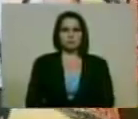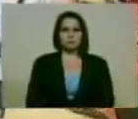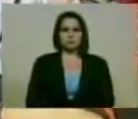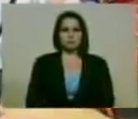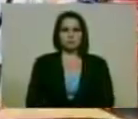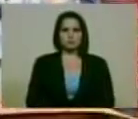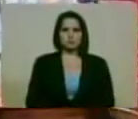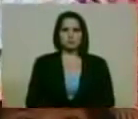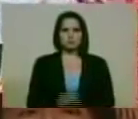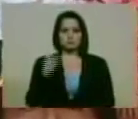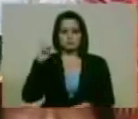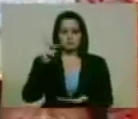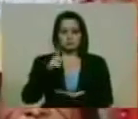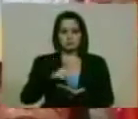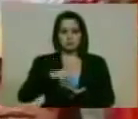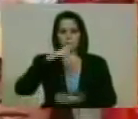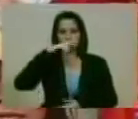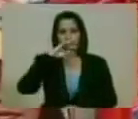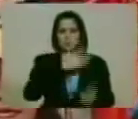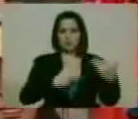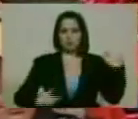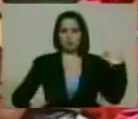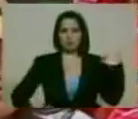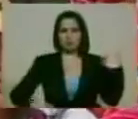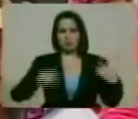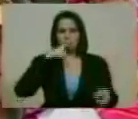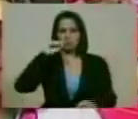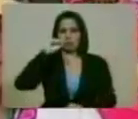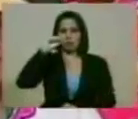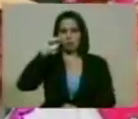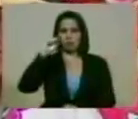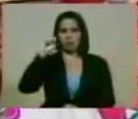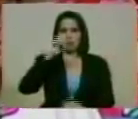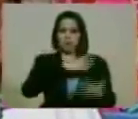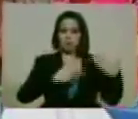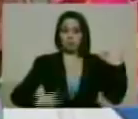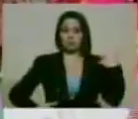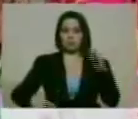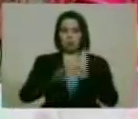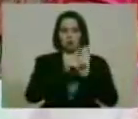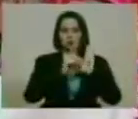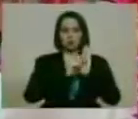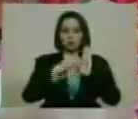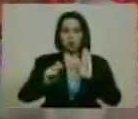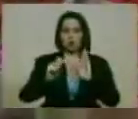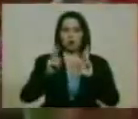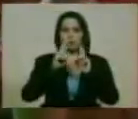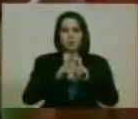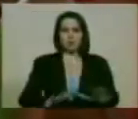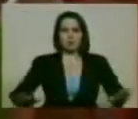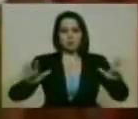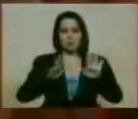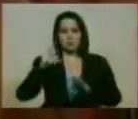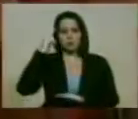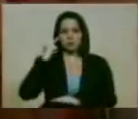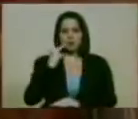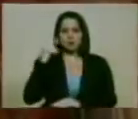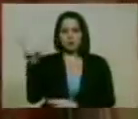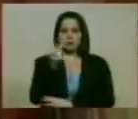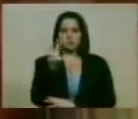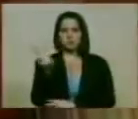Palabras del ciudadano Nicolás Maduro Moros, presidente constitucional de la República Bolivariana de